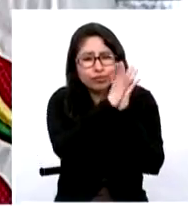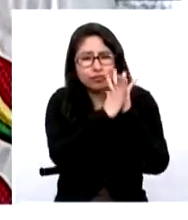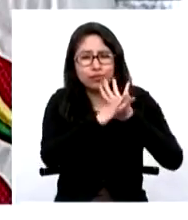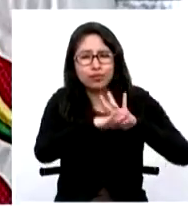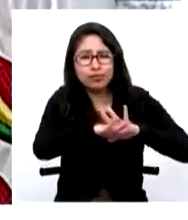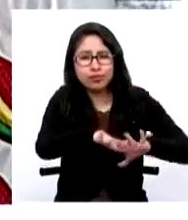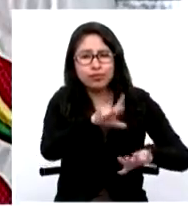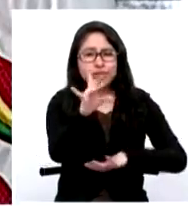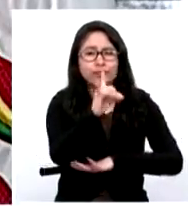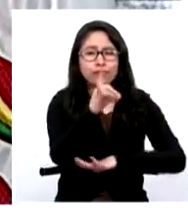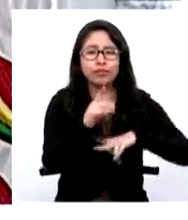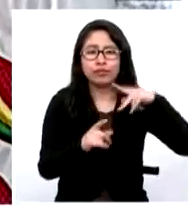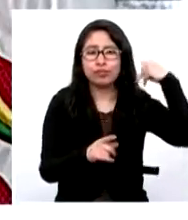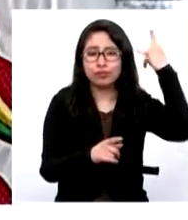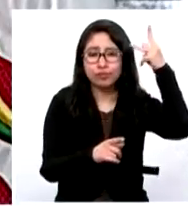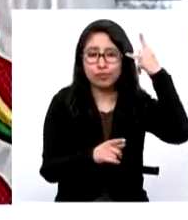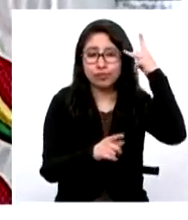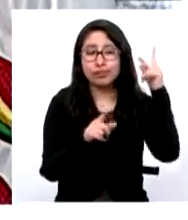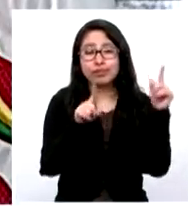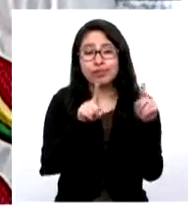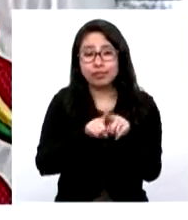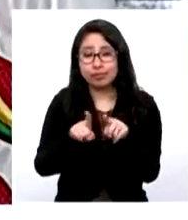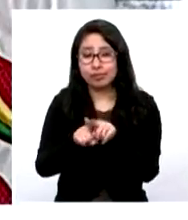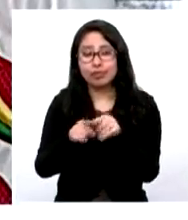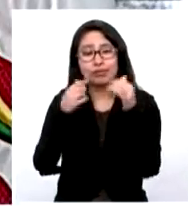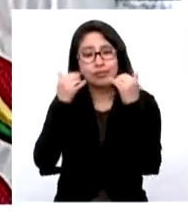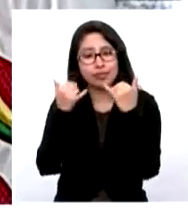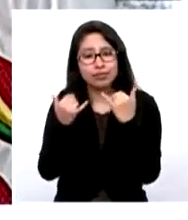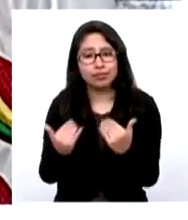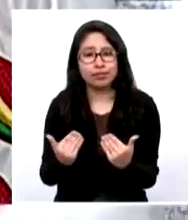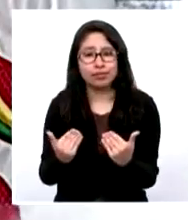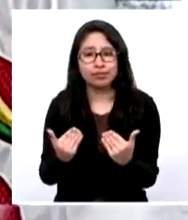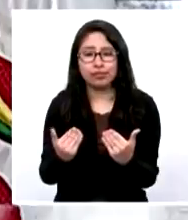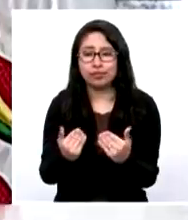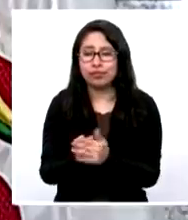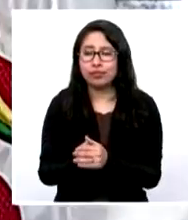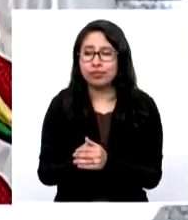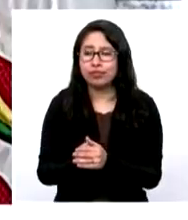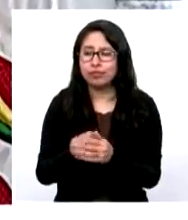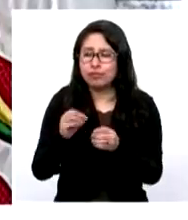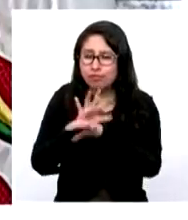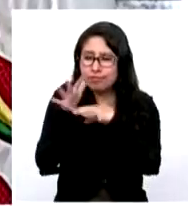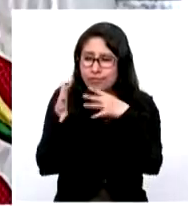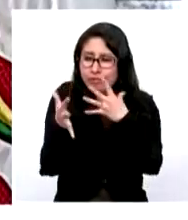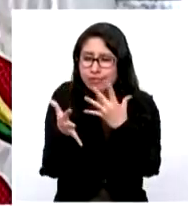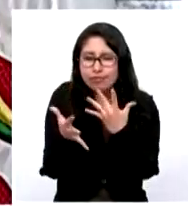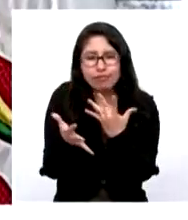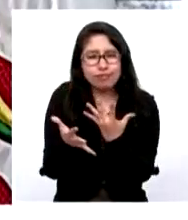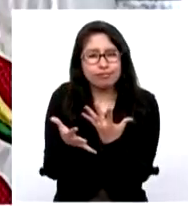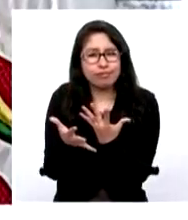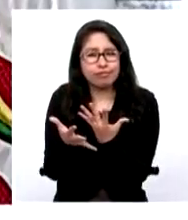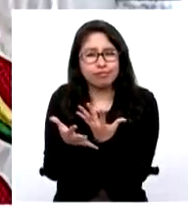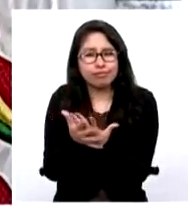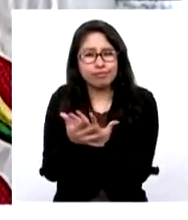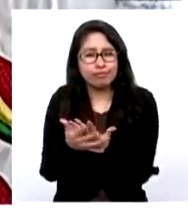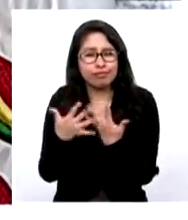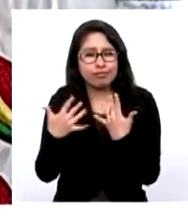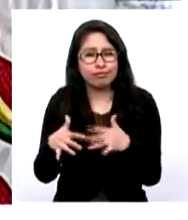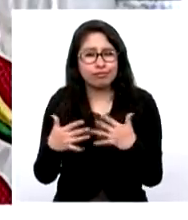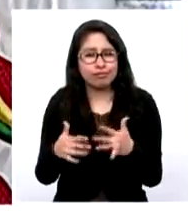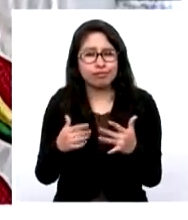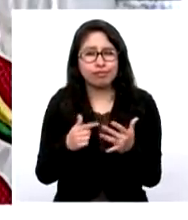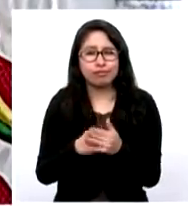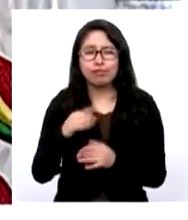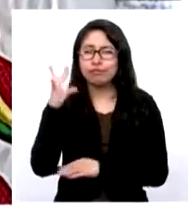pandemia que ha arrodillado al mundo y que en nuestro país nos ha encontrado con